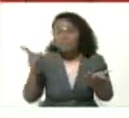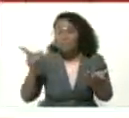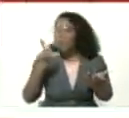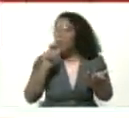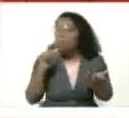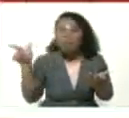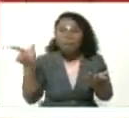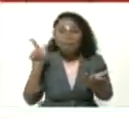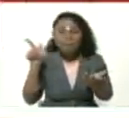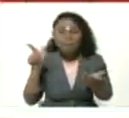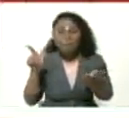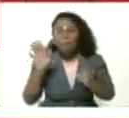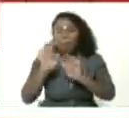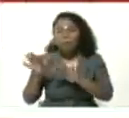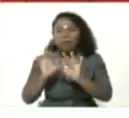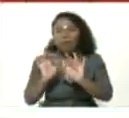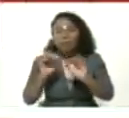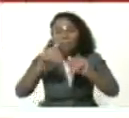tienen.